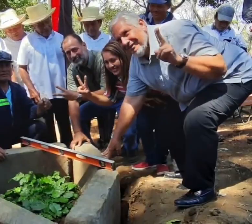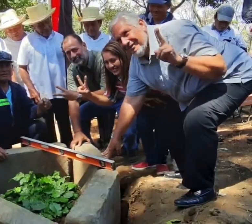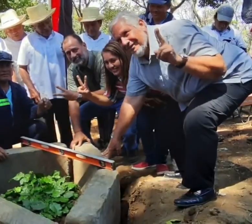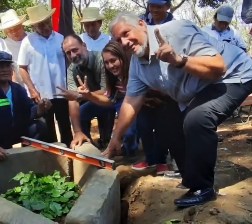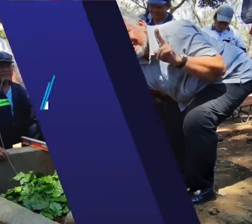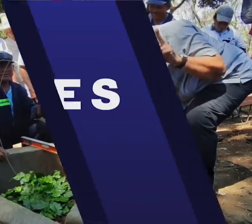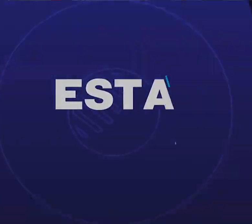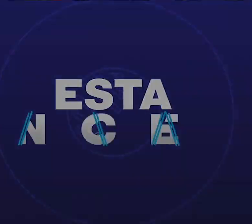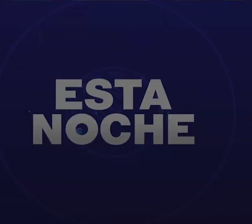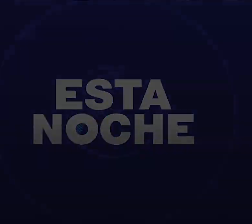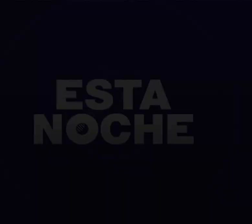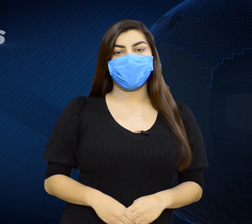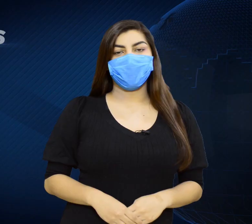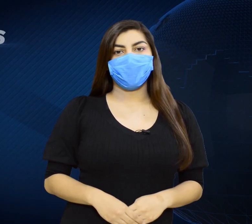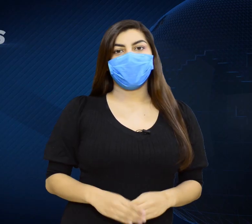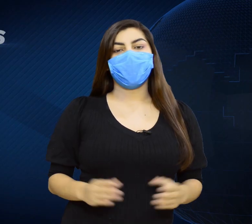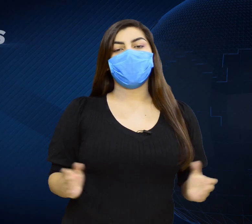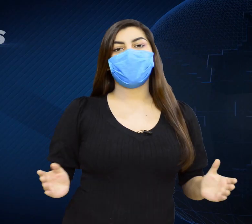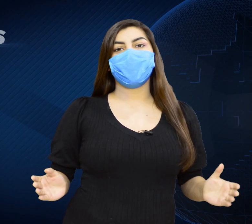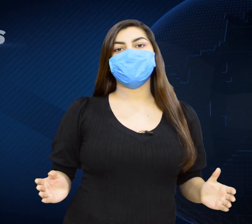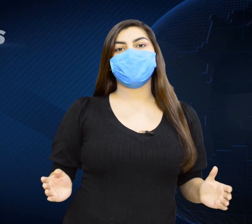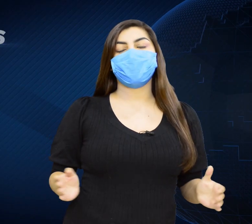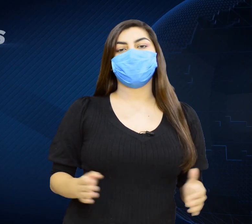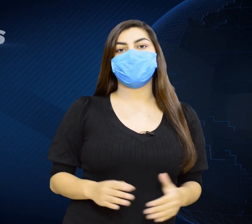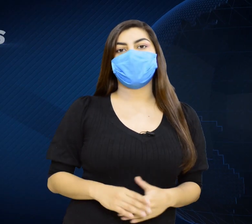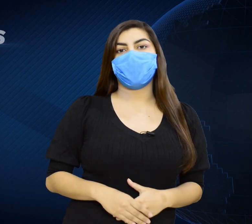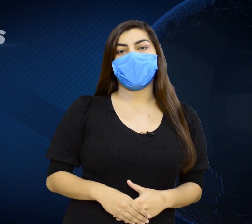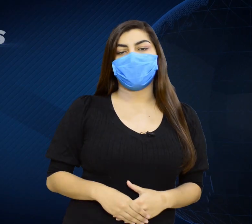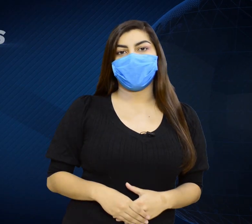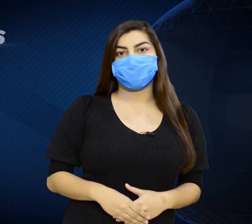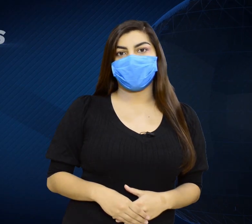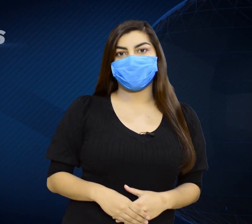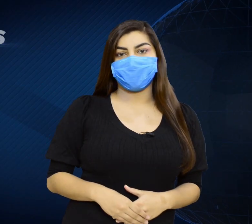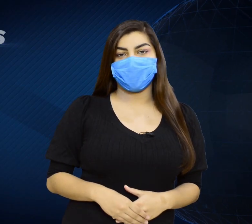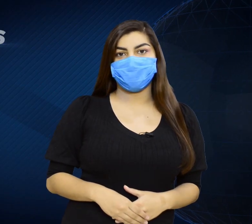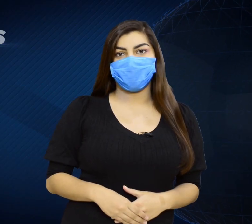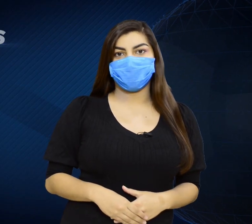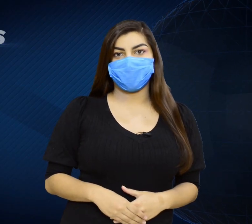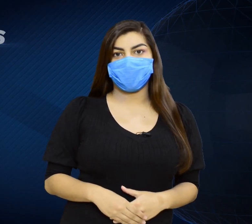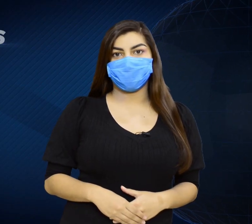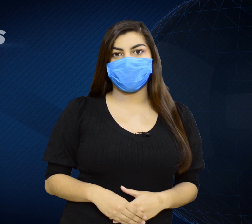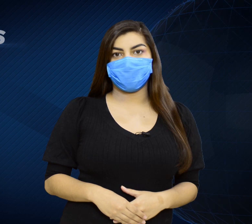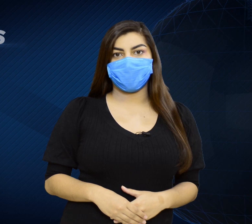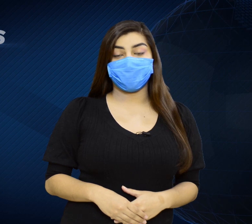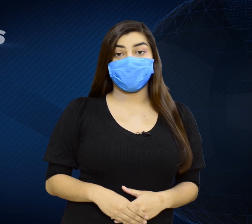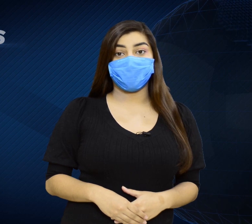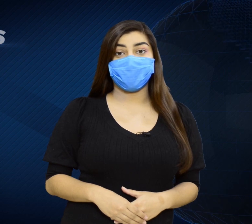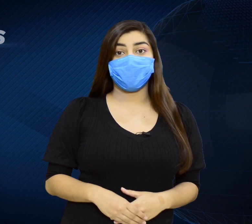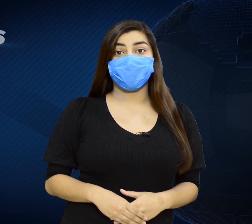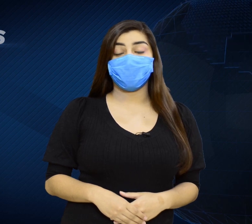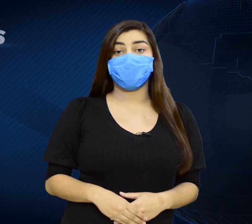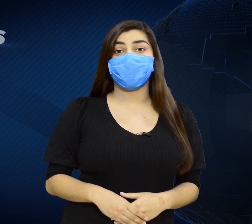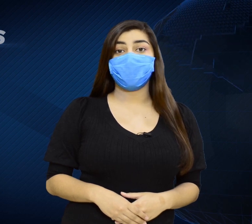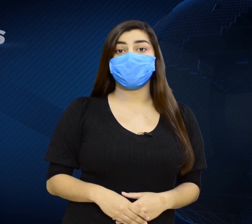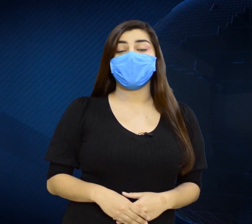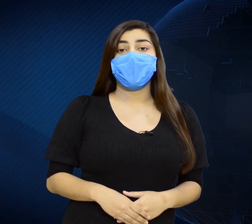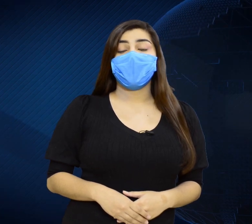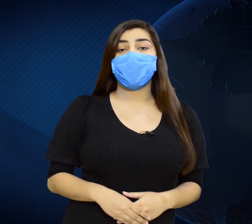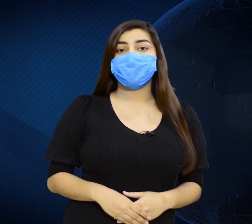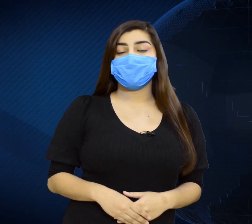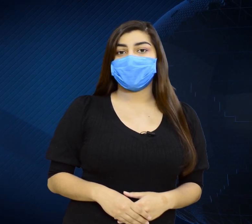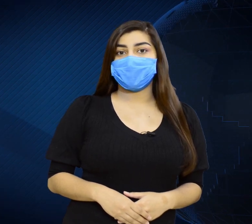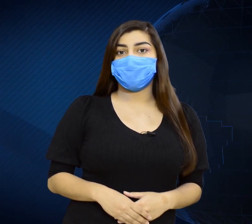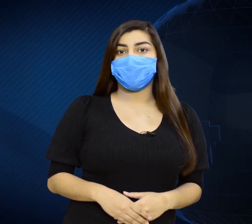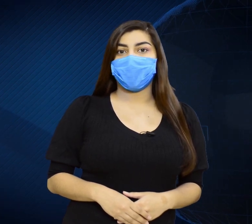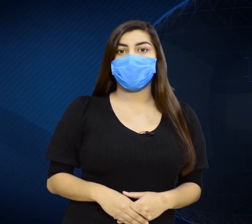su sepelio. La OPS denunció el mal actuar del régimen Ortega Murillo ante la pandemia del coronavirus y